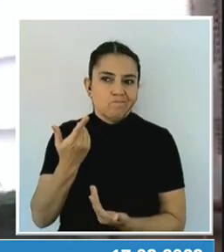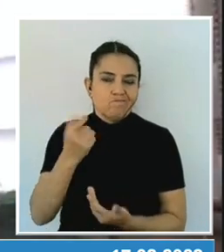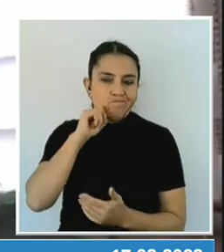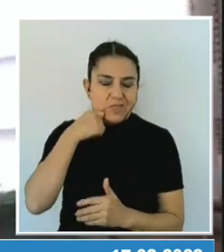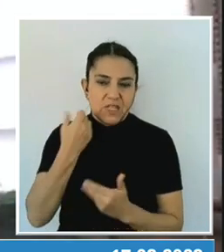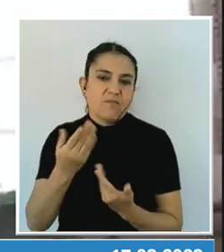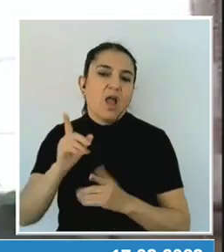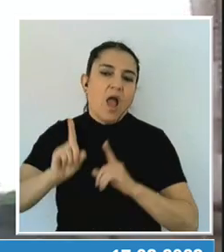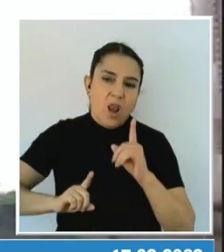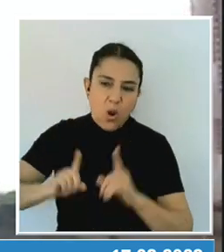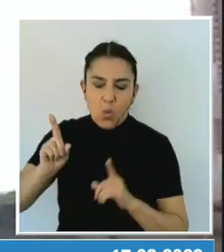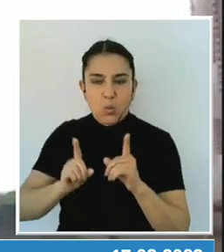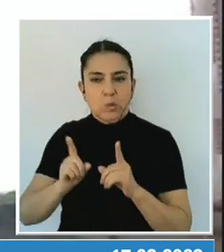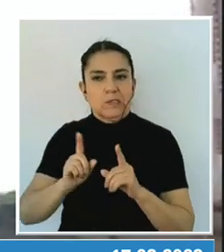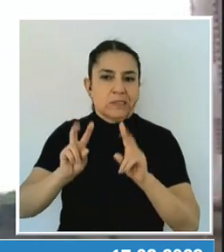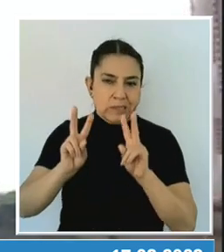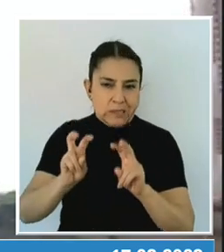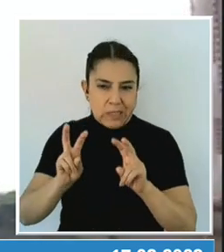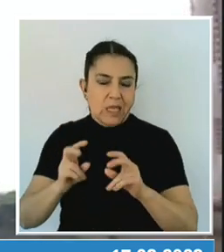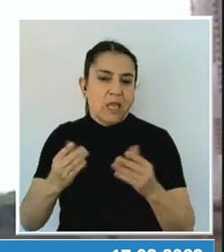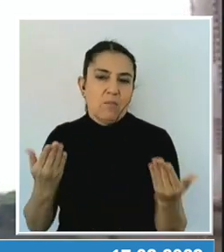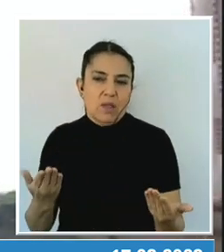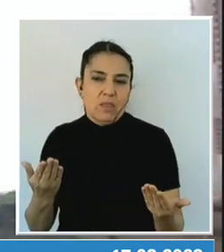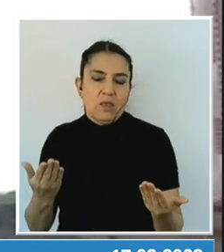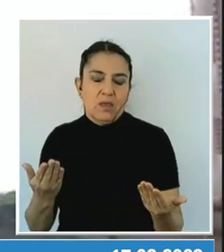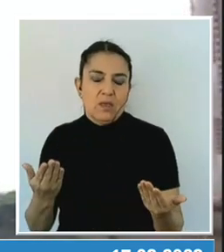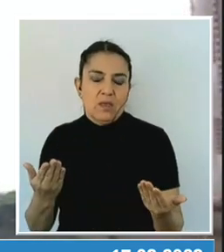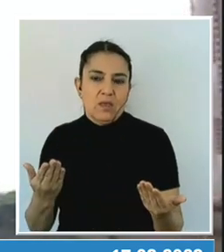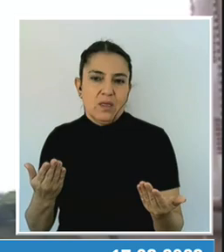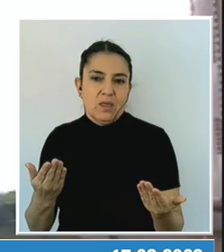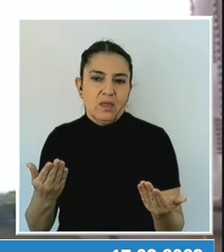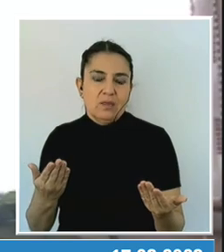algunas cuestiones que son de orden